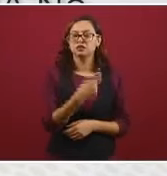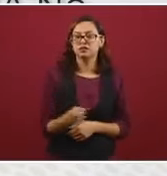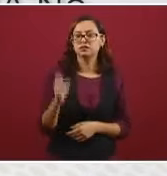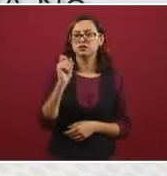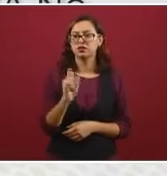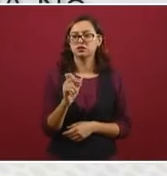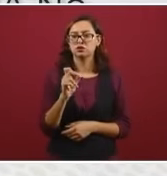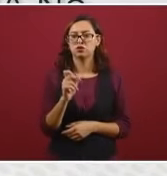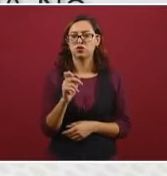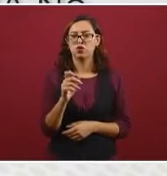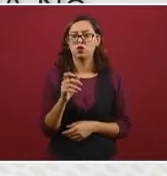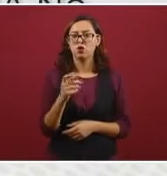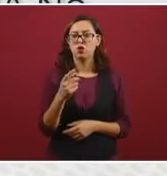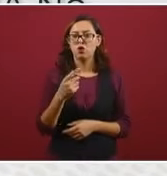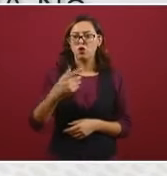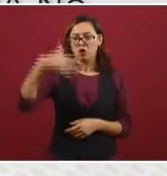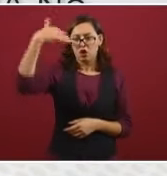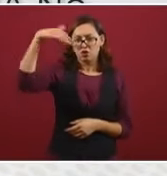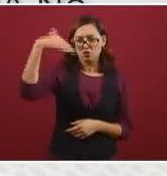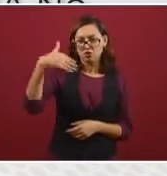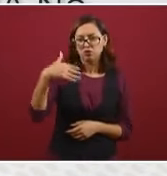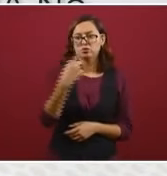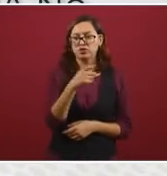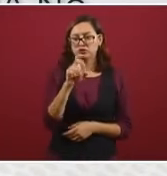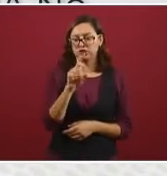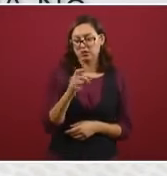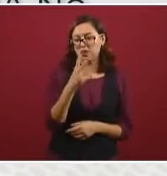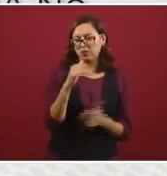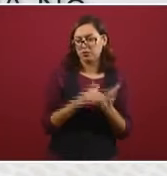134.240 son adultos y 8.031 son niñas,